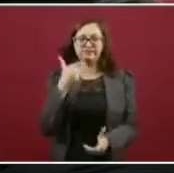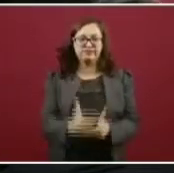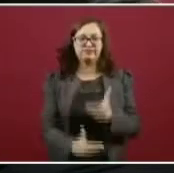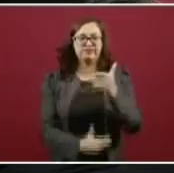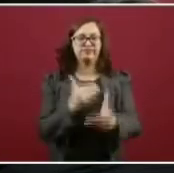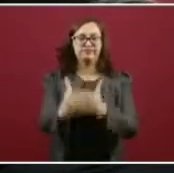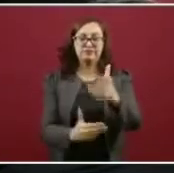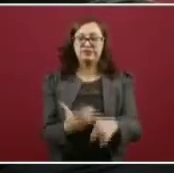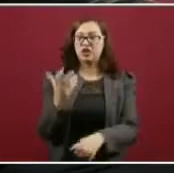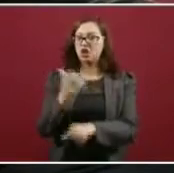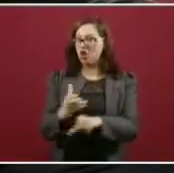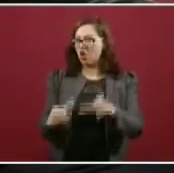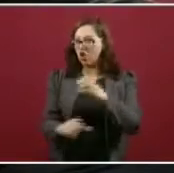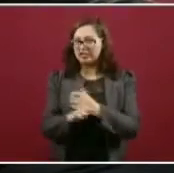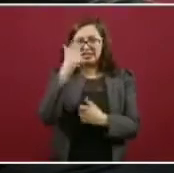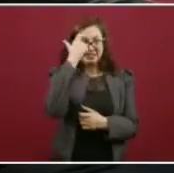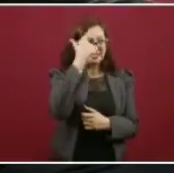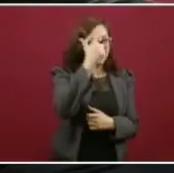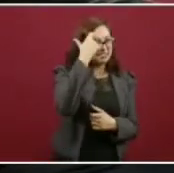que hagamos cosas.